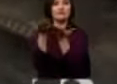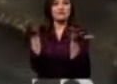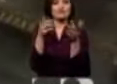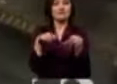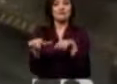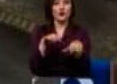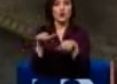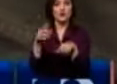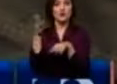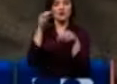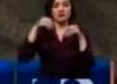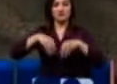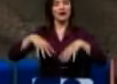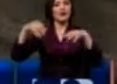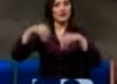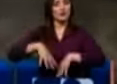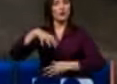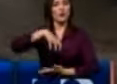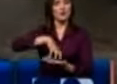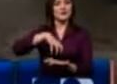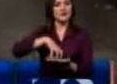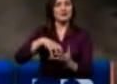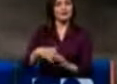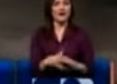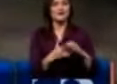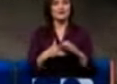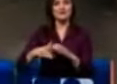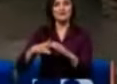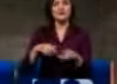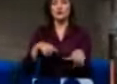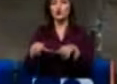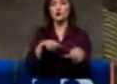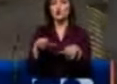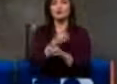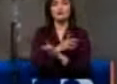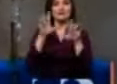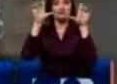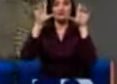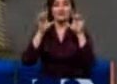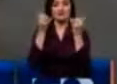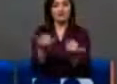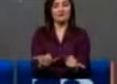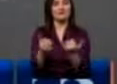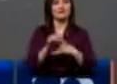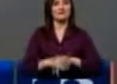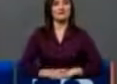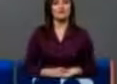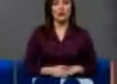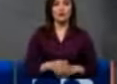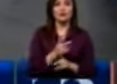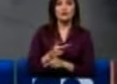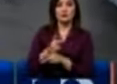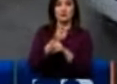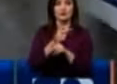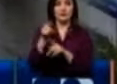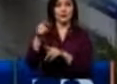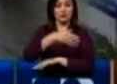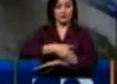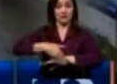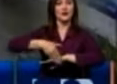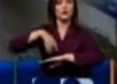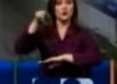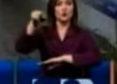sector donde ya está lloviendo. Estamos en la provincia de Santa Elena, en el sector de La Libertad a esta hora. Precaución, este cruce es